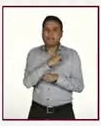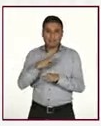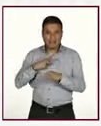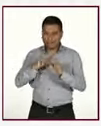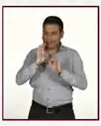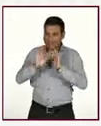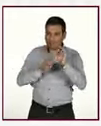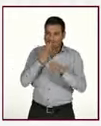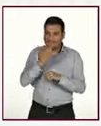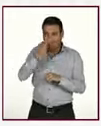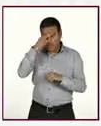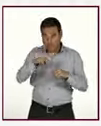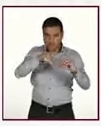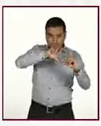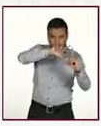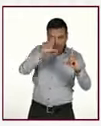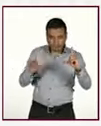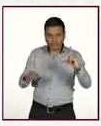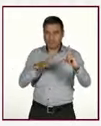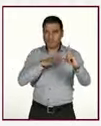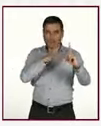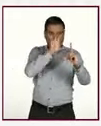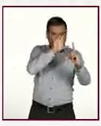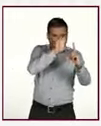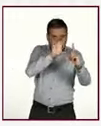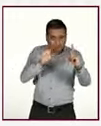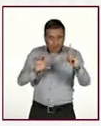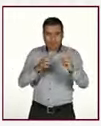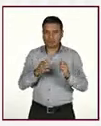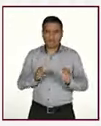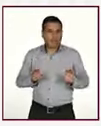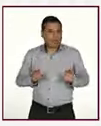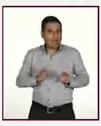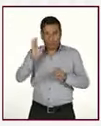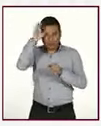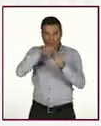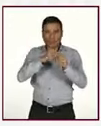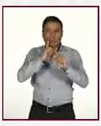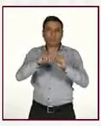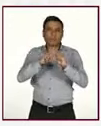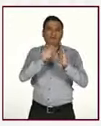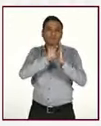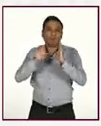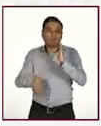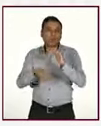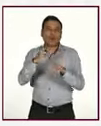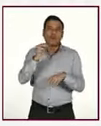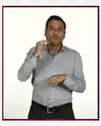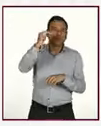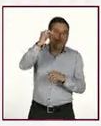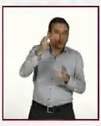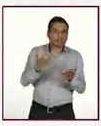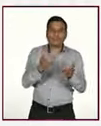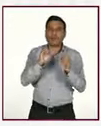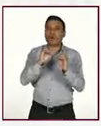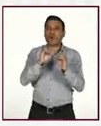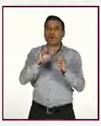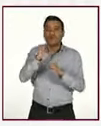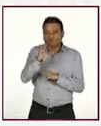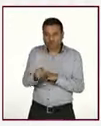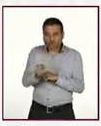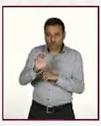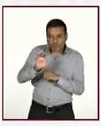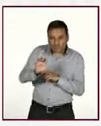México en muchos Méxicos. Sí. Entonces, no es lo mismo cuando vamos al norte, no es lo mismo cuando vamos al